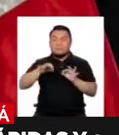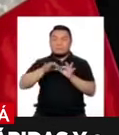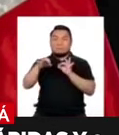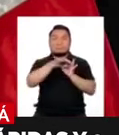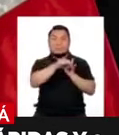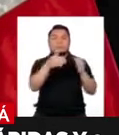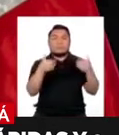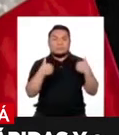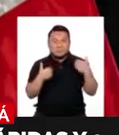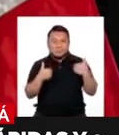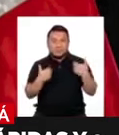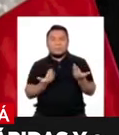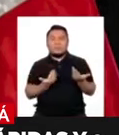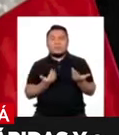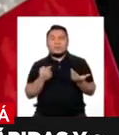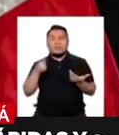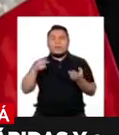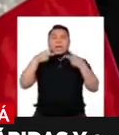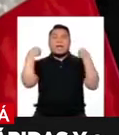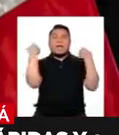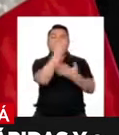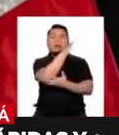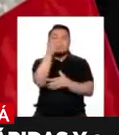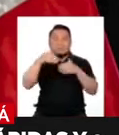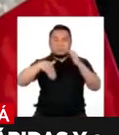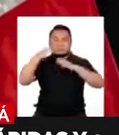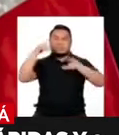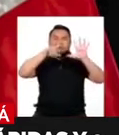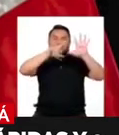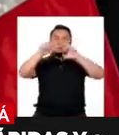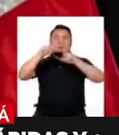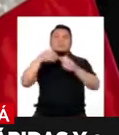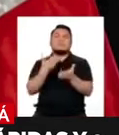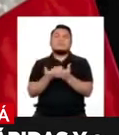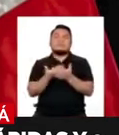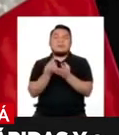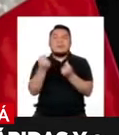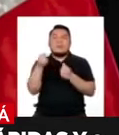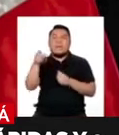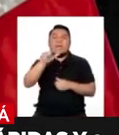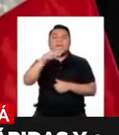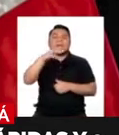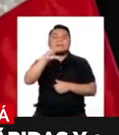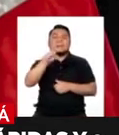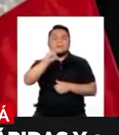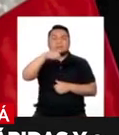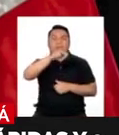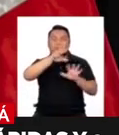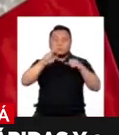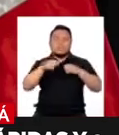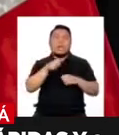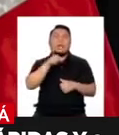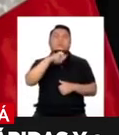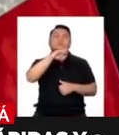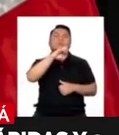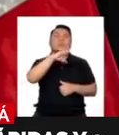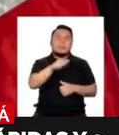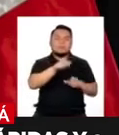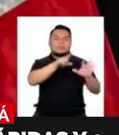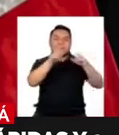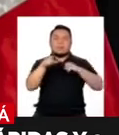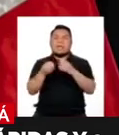regiones tenemos en Amazonas ya 700 pruebas rápidas, en Ancas 2.800,